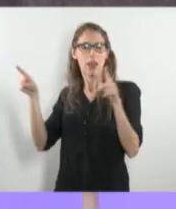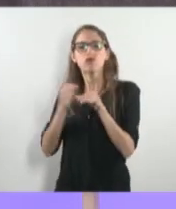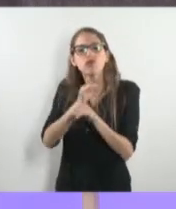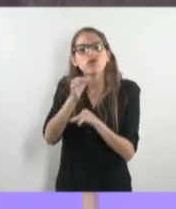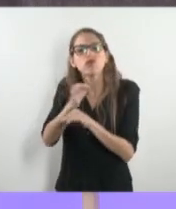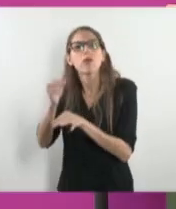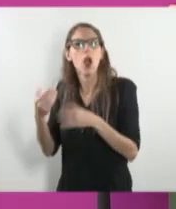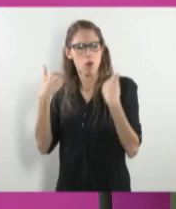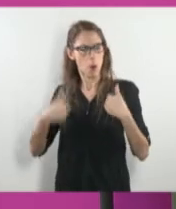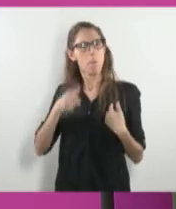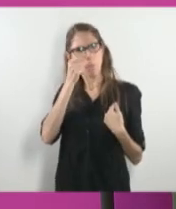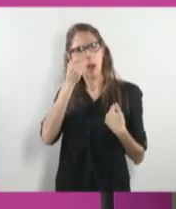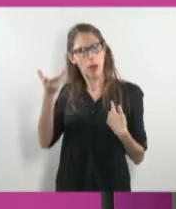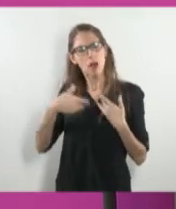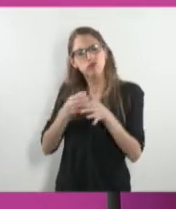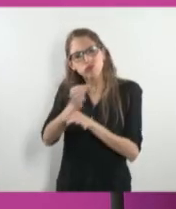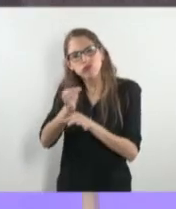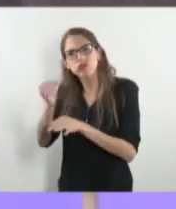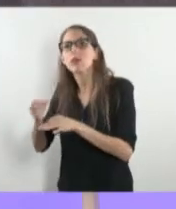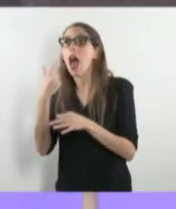un padre, ¿no? Te leo alguna de las